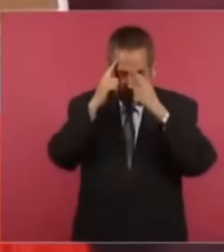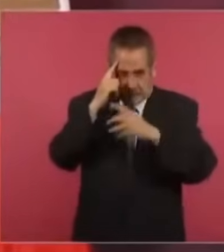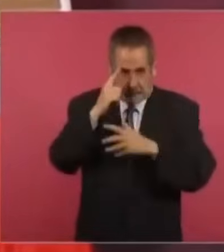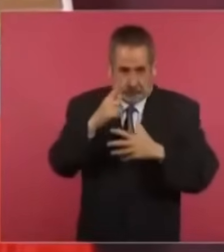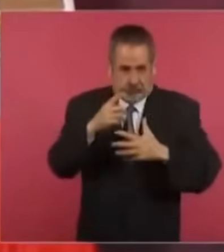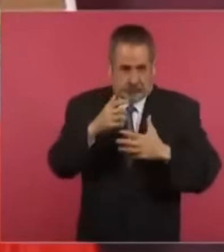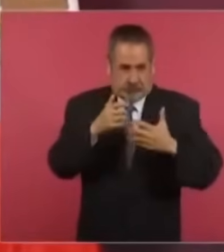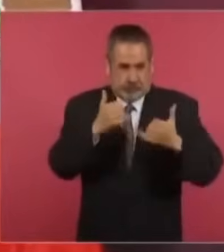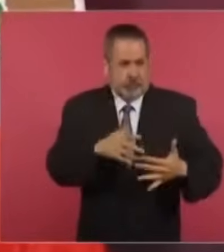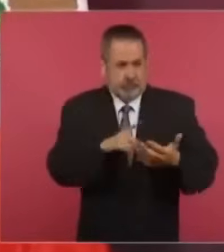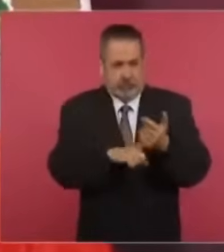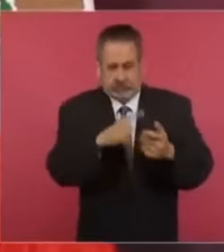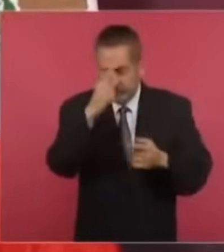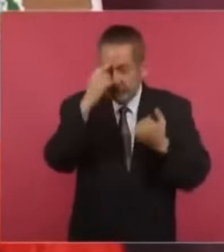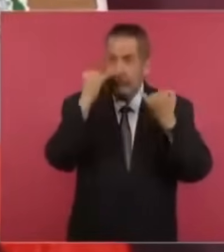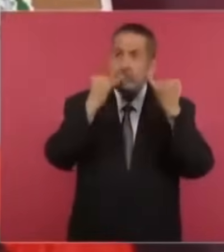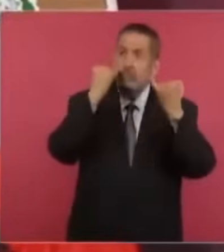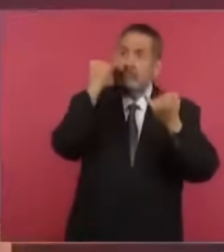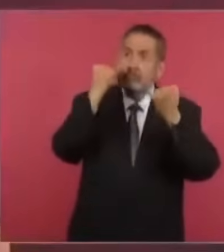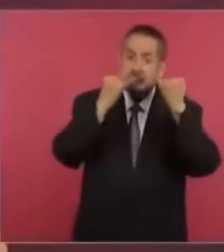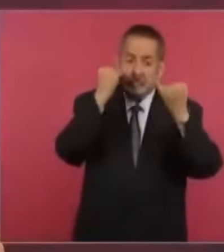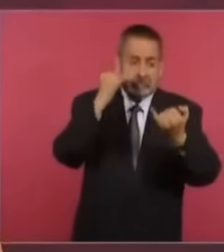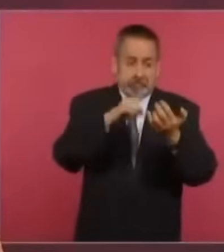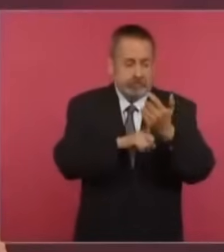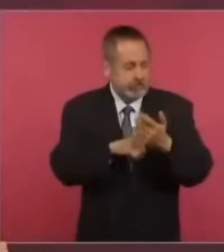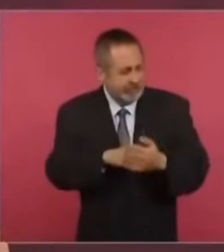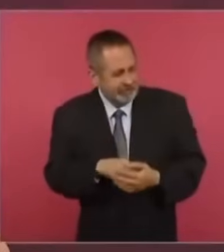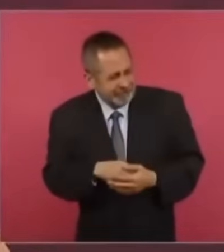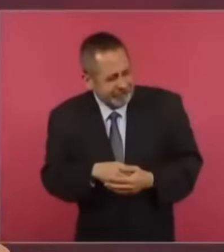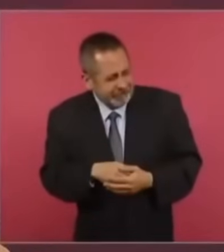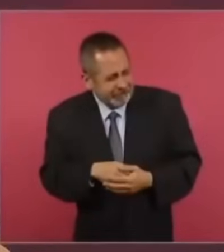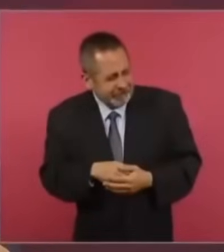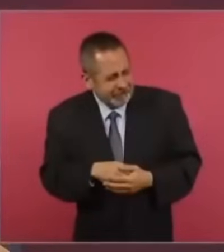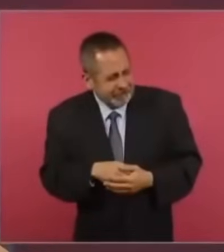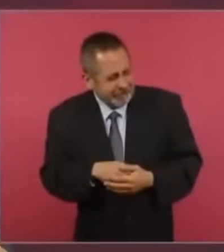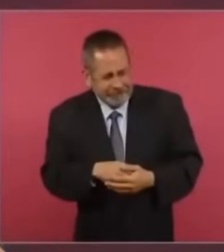De tanta imaginación y tanto talento vertido. Por último, presidente.